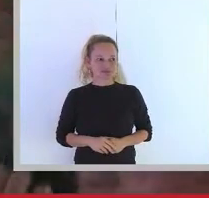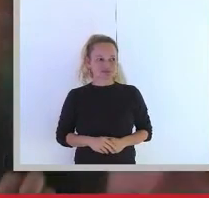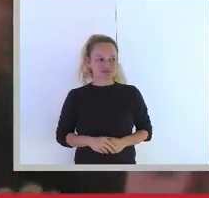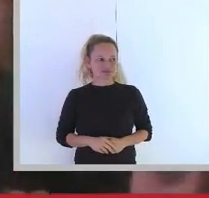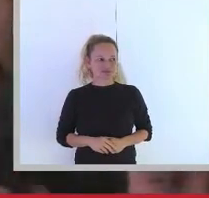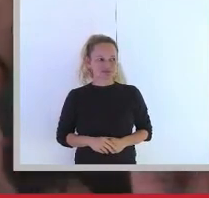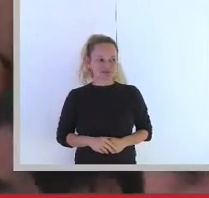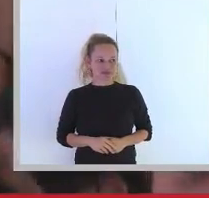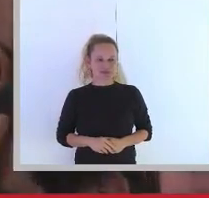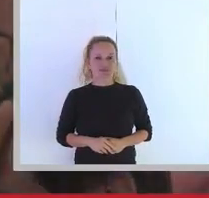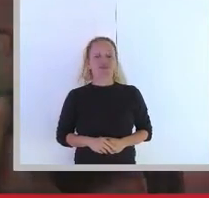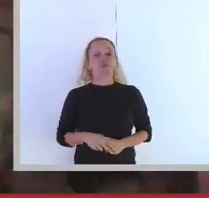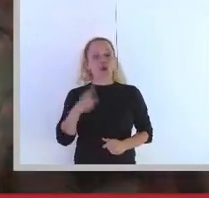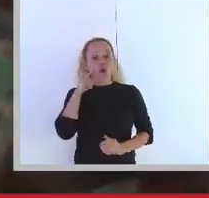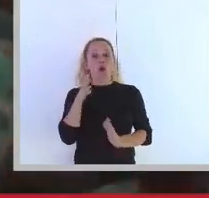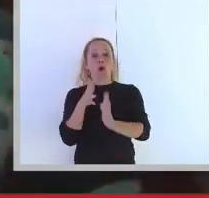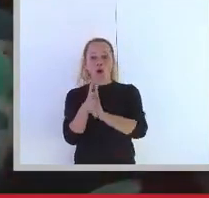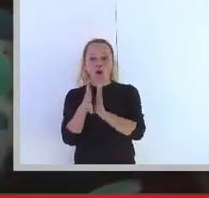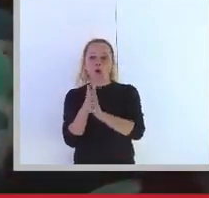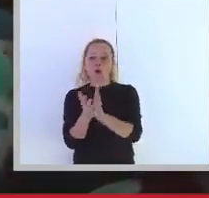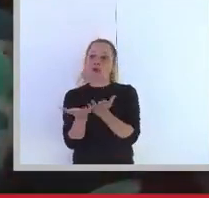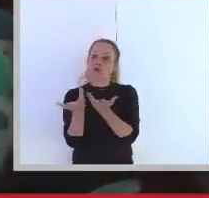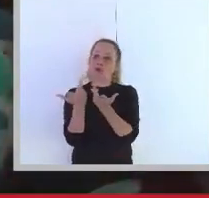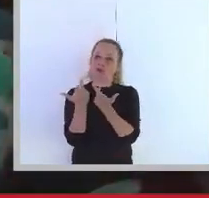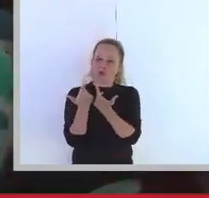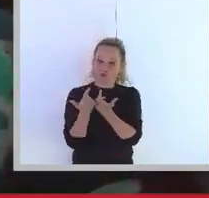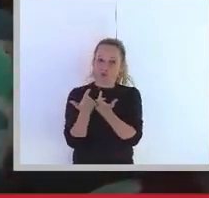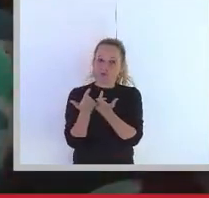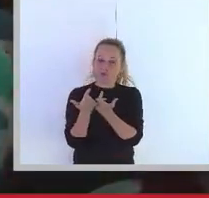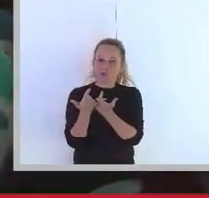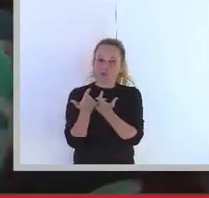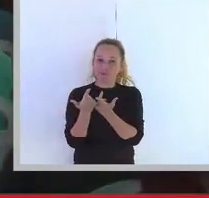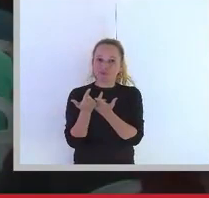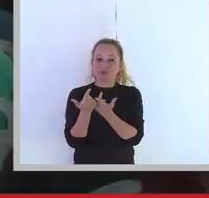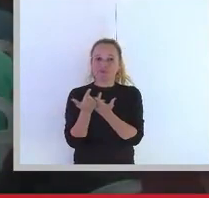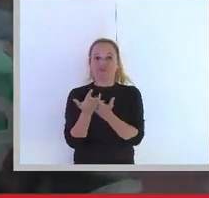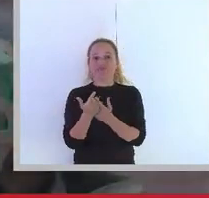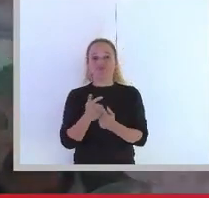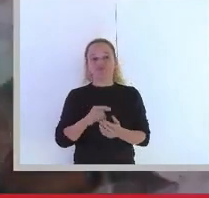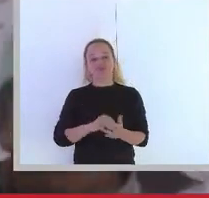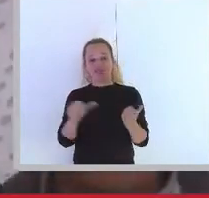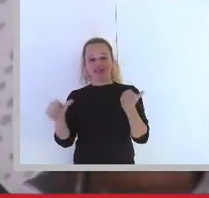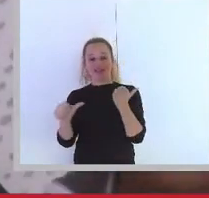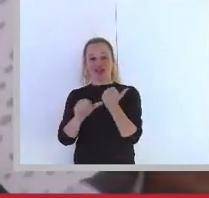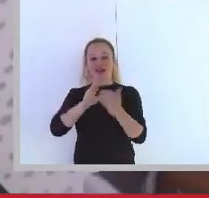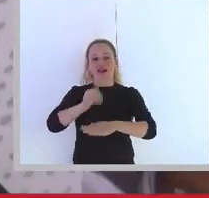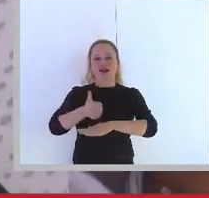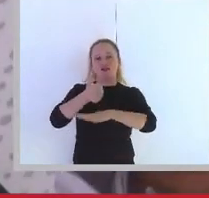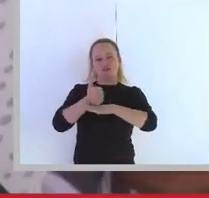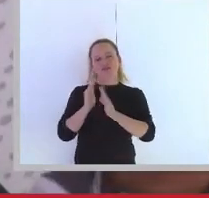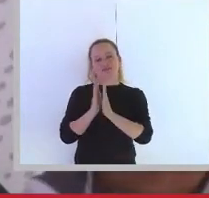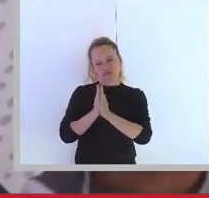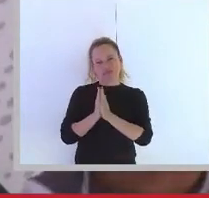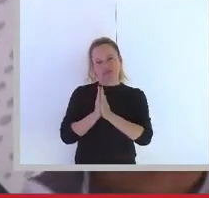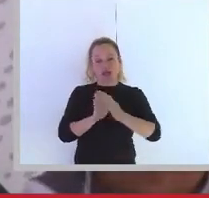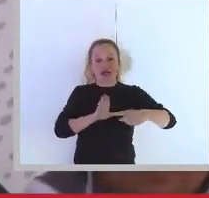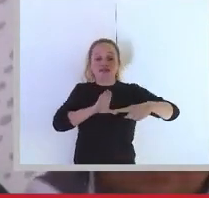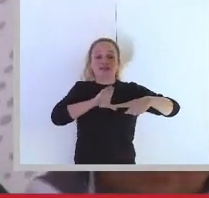Tenemos que contar que en cuanto le dijimos al vicerrector que necesitábamos este